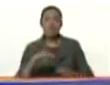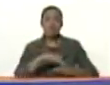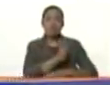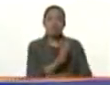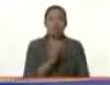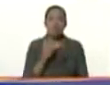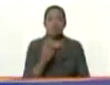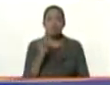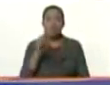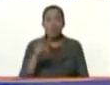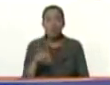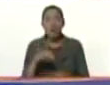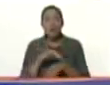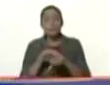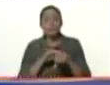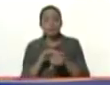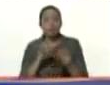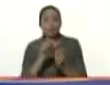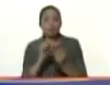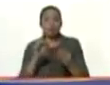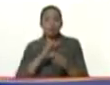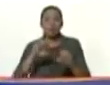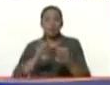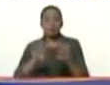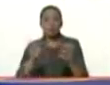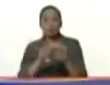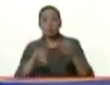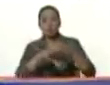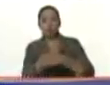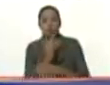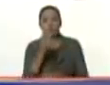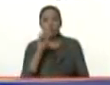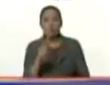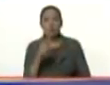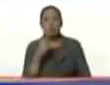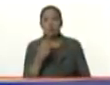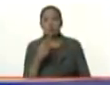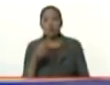le he dicho al ministro Trompis, al ministro Reverol,